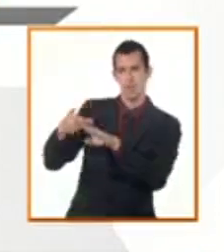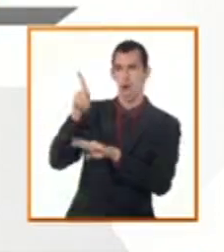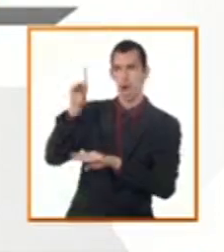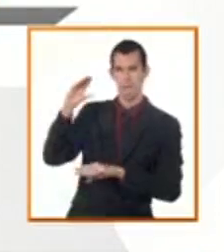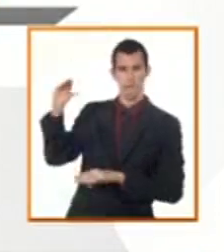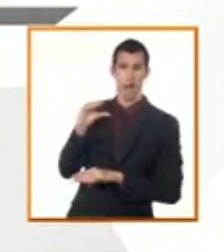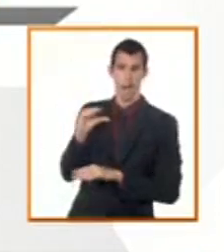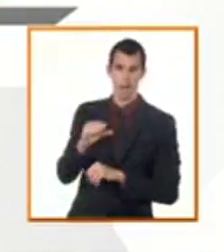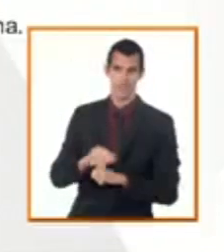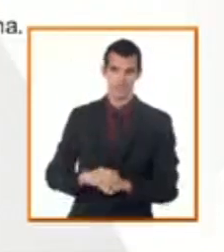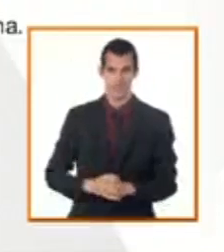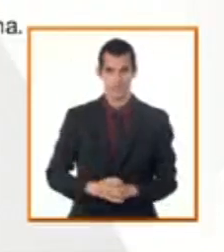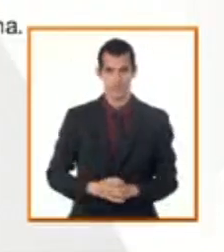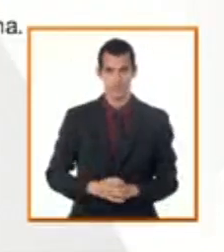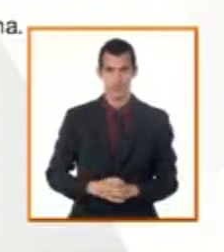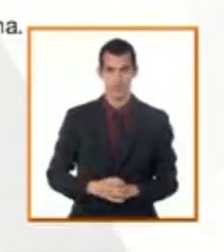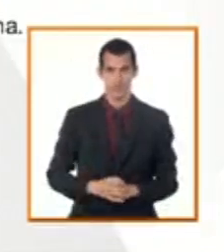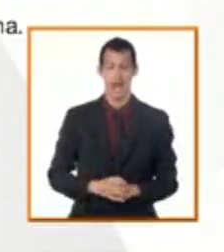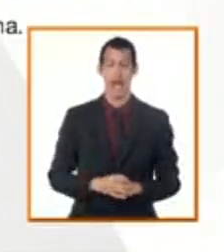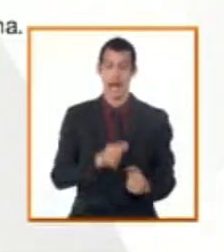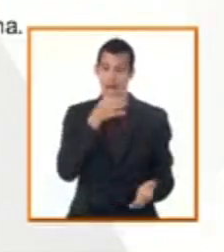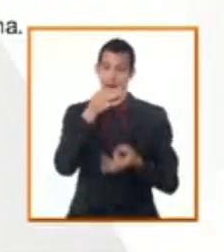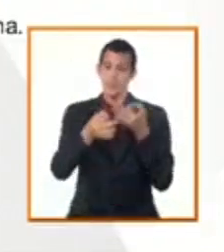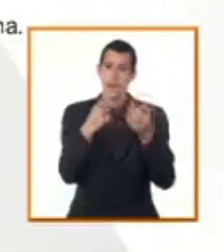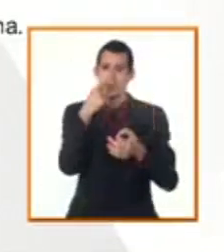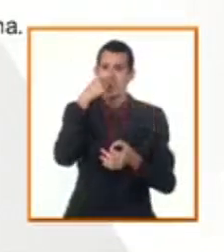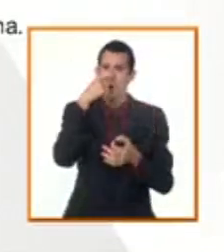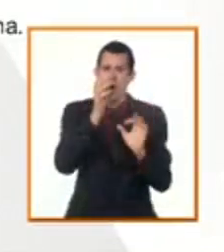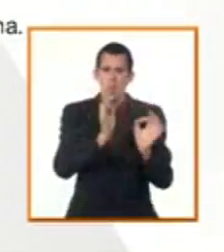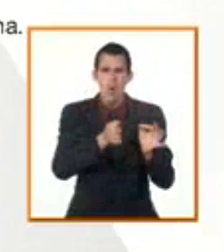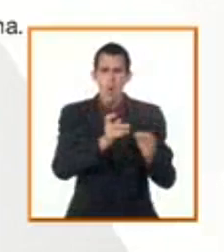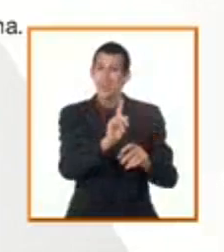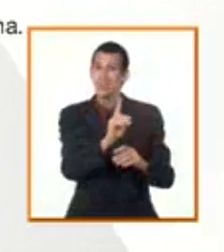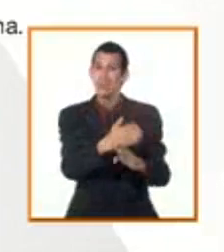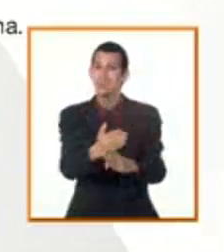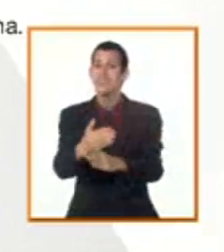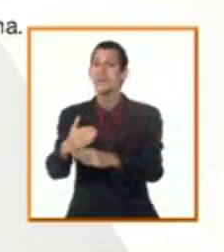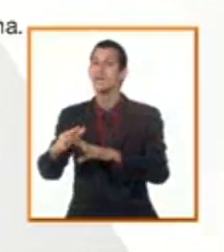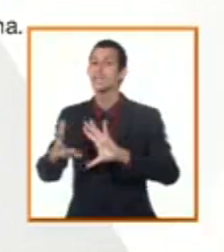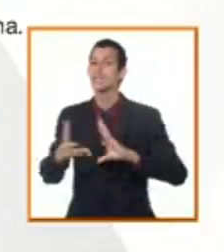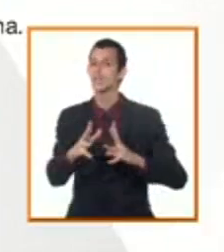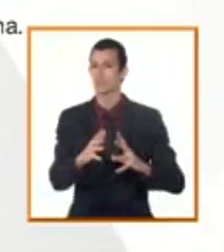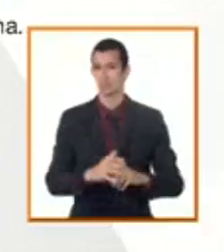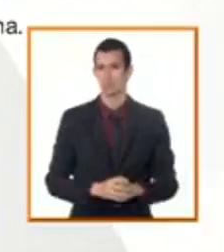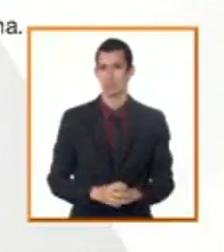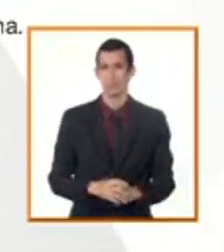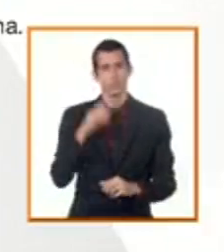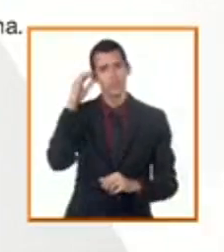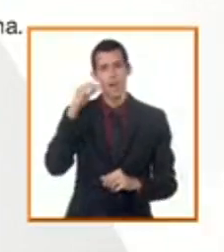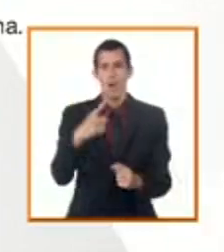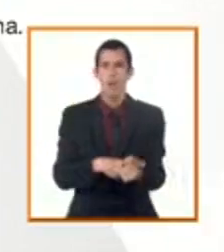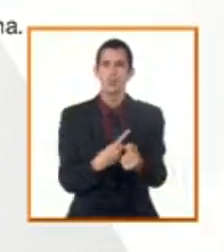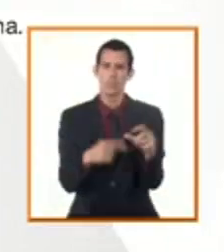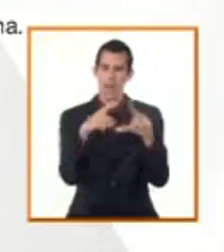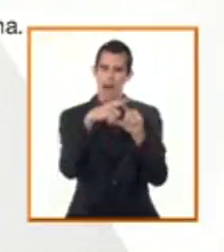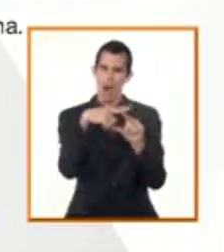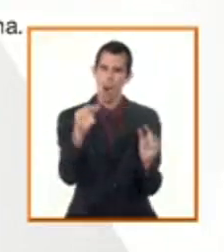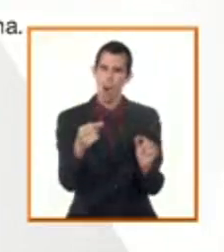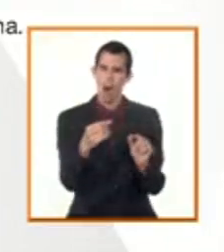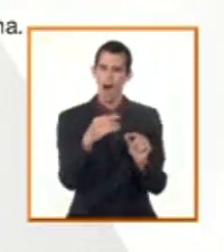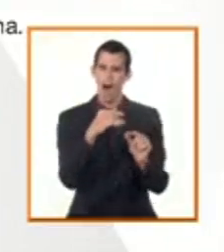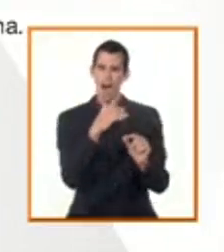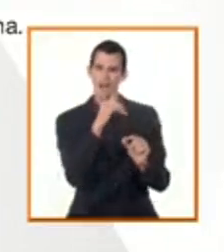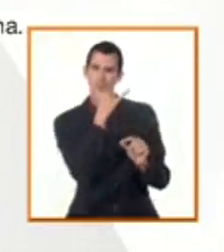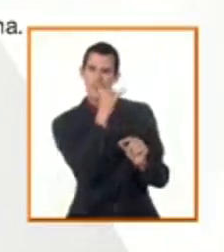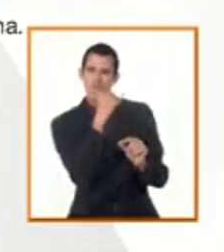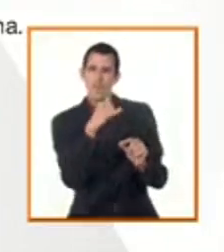ha habido una variedad en la ocupación de la droga, o sea, no solo también la marihuana, el cannabinoide sintético y la